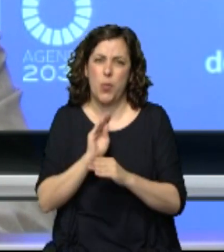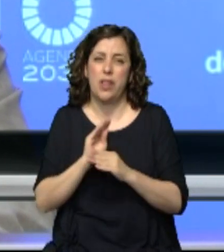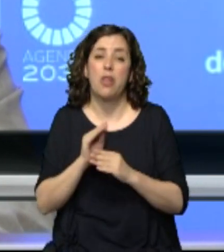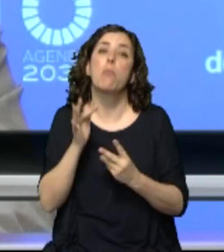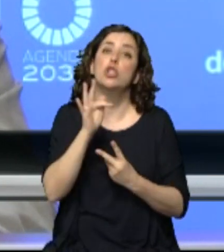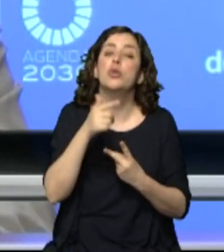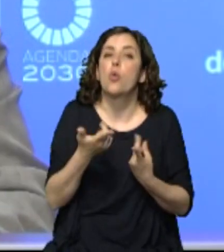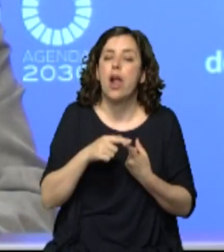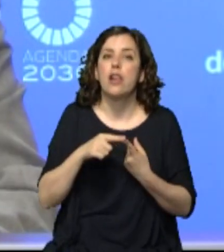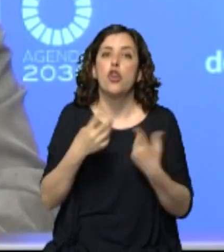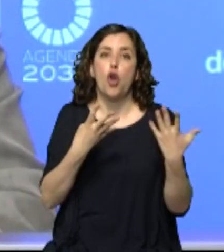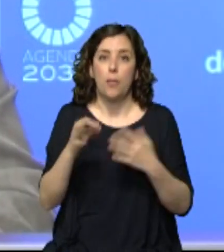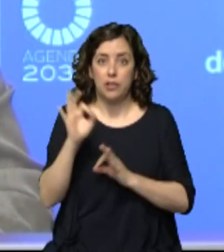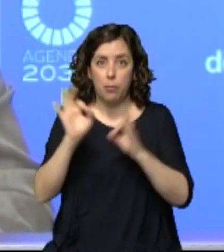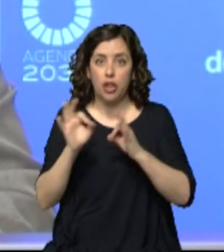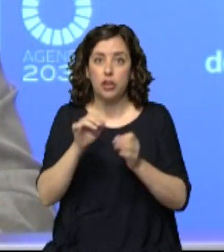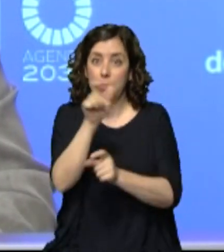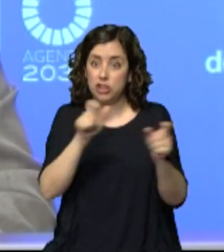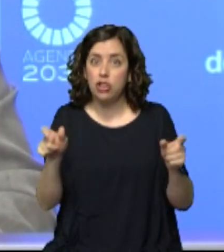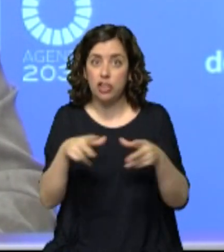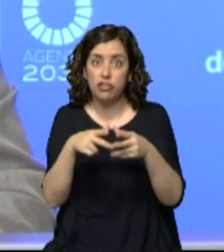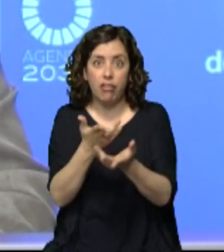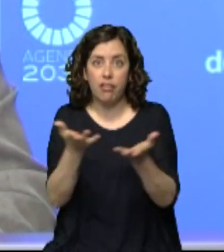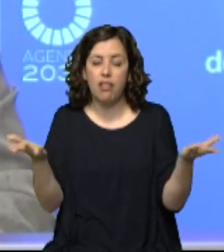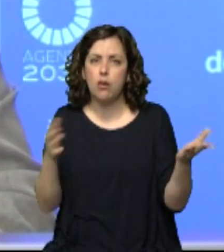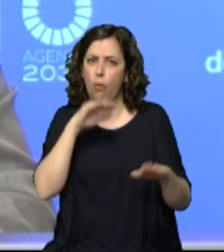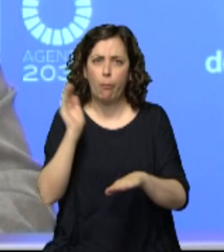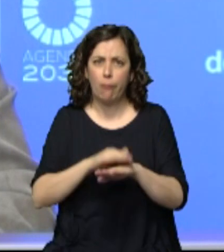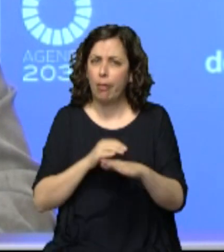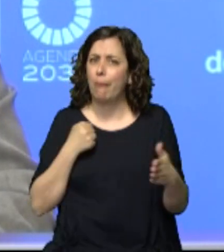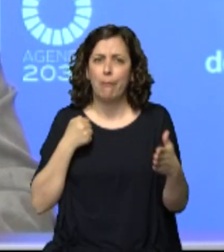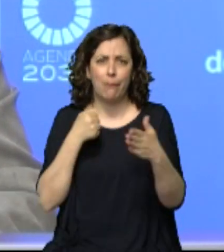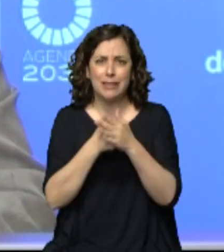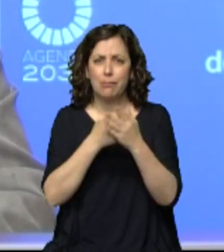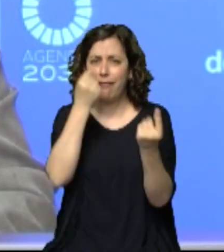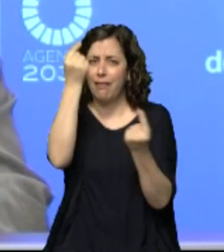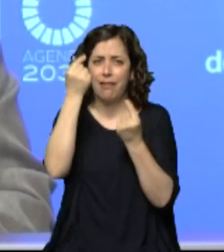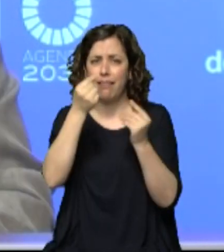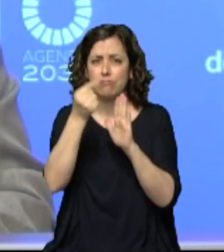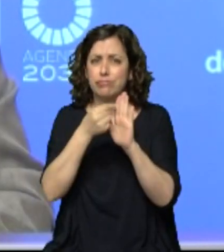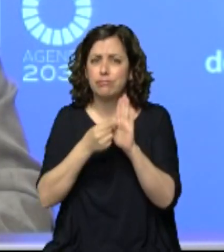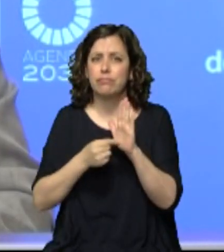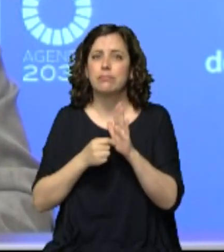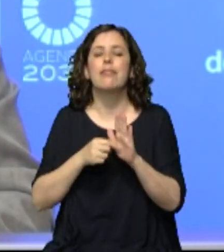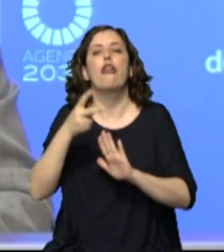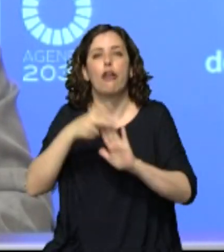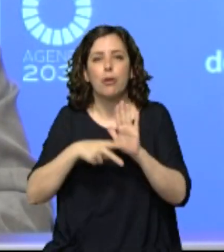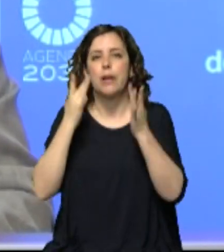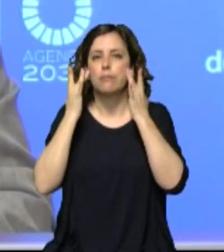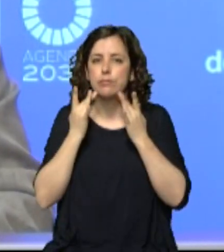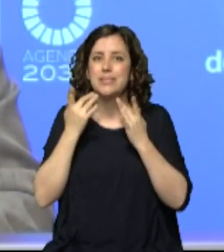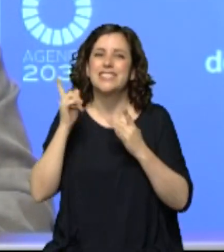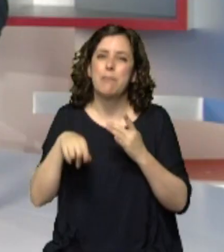la población que está cumpliendo al máximo posible todas las que son las normas de higiene, pero también muestra que tenemos que